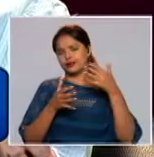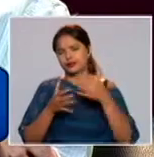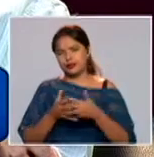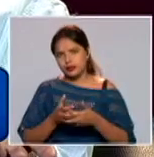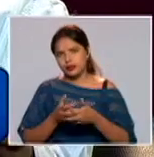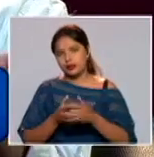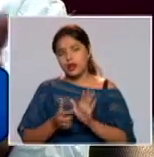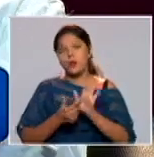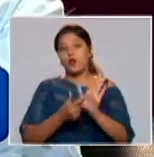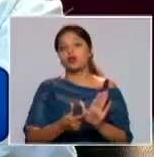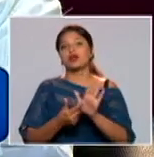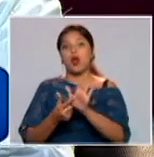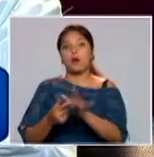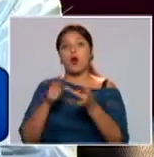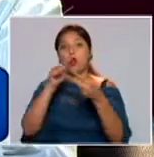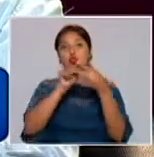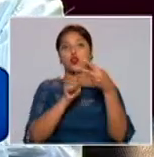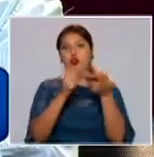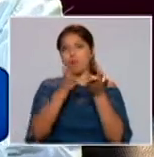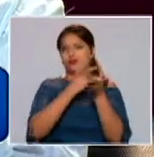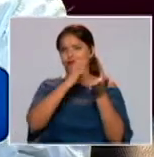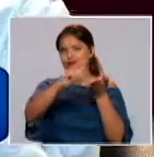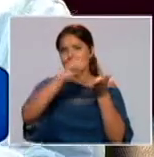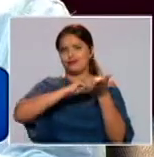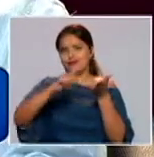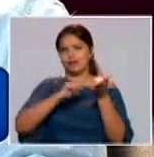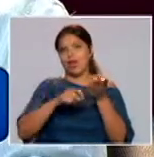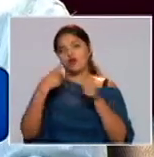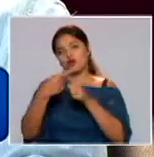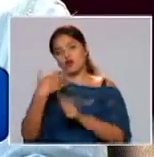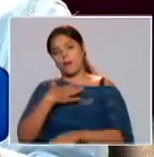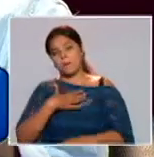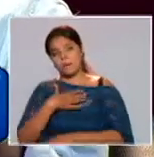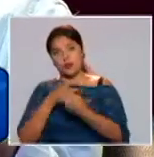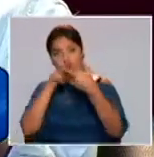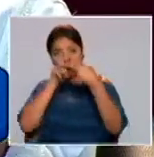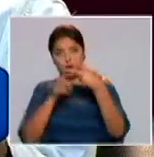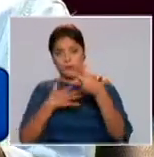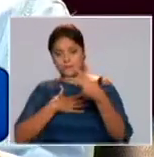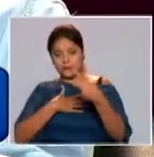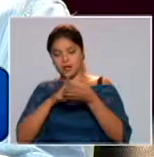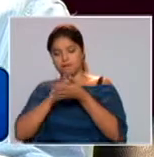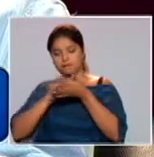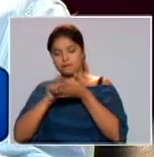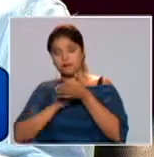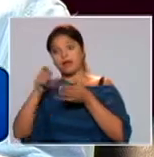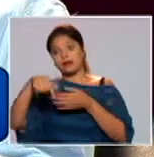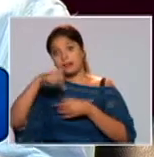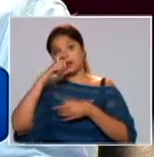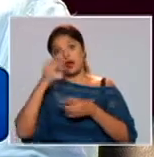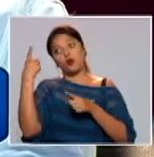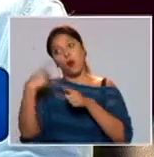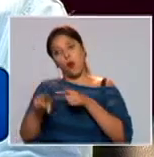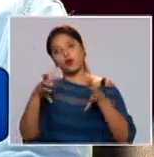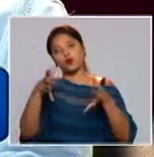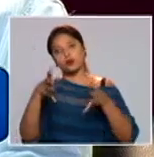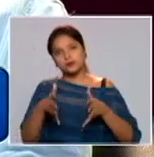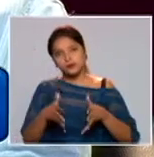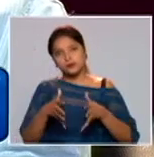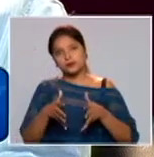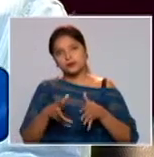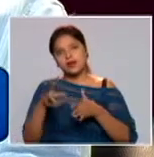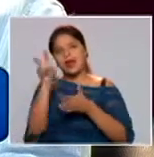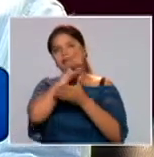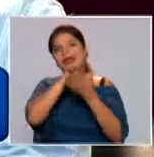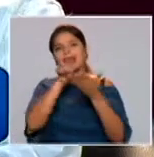publicamos dos obras de Luis Alberto y y dos mías y este año obtuvimos otro premio para